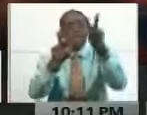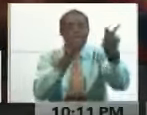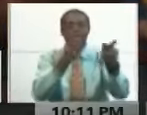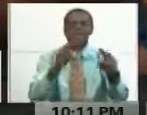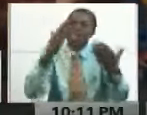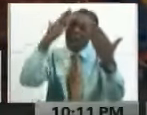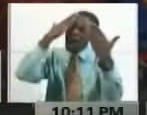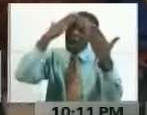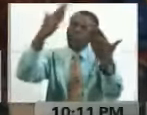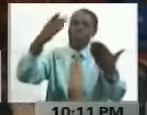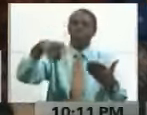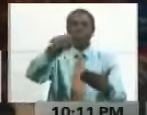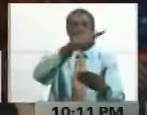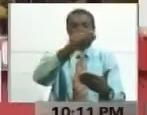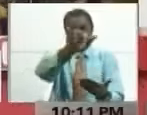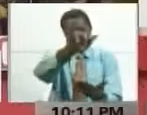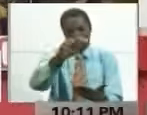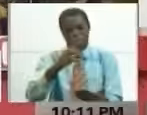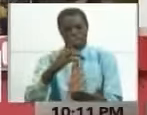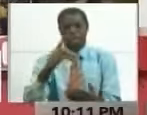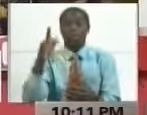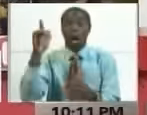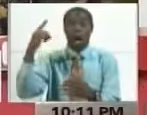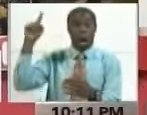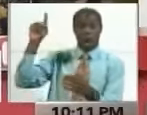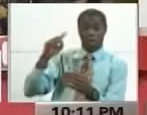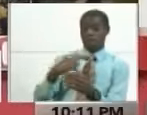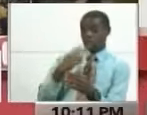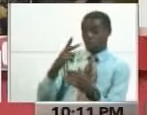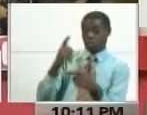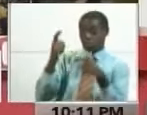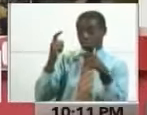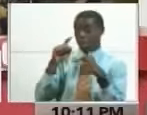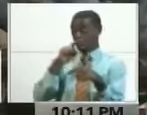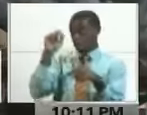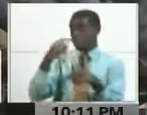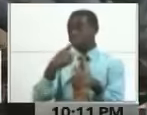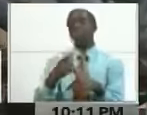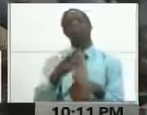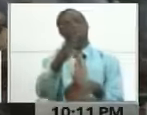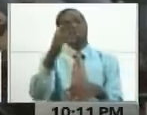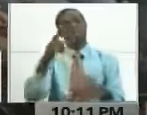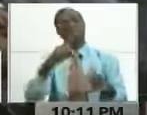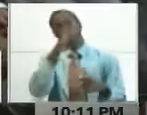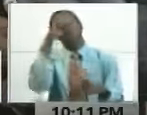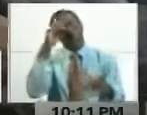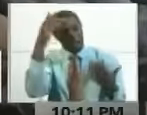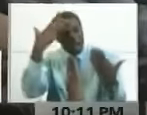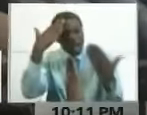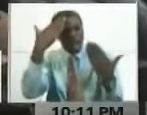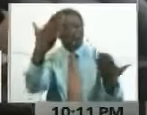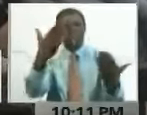Diosdado, felicitaciones. Felicidades. Además,